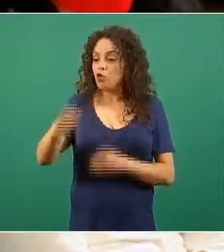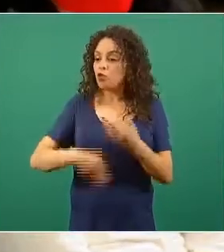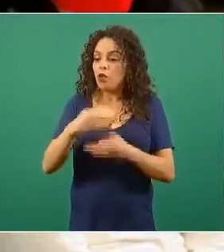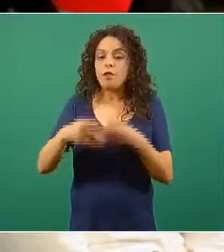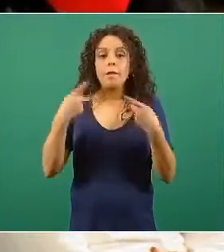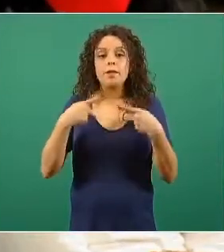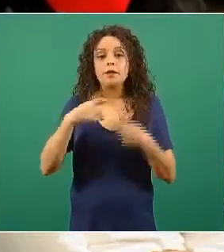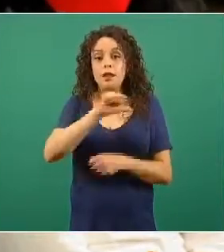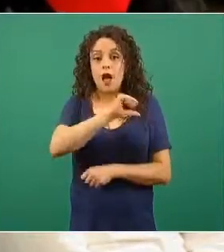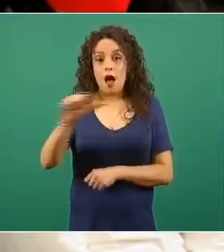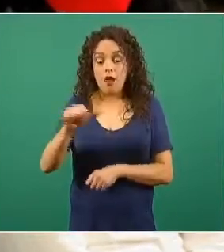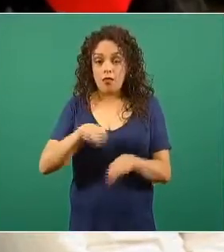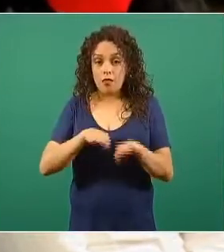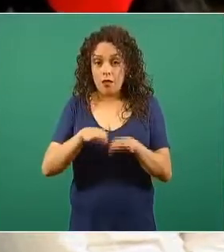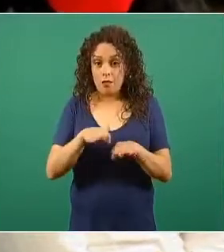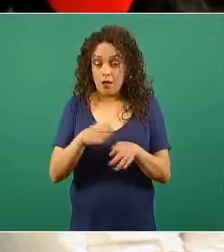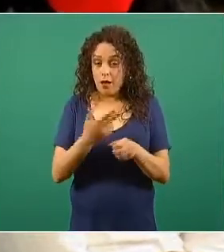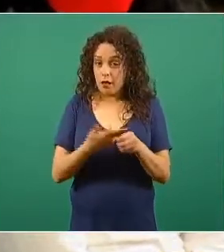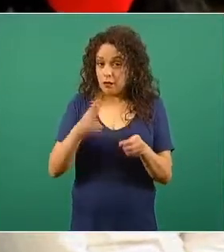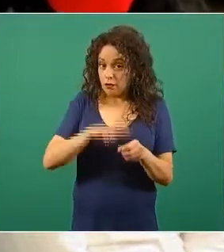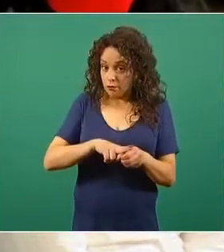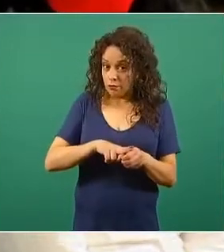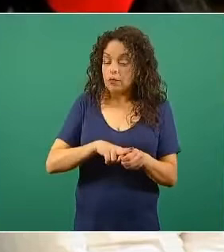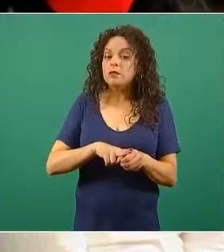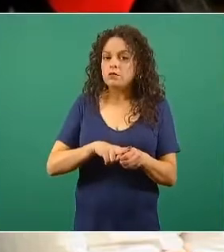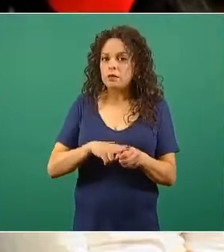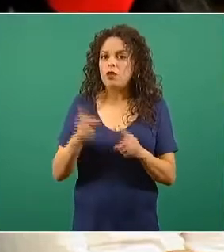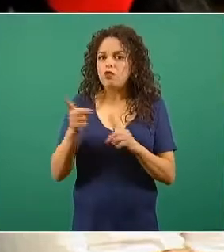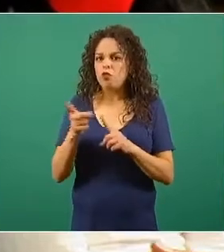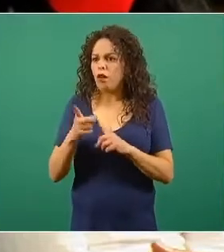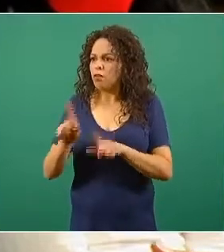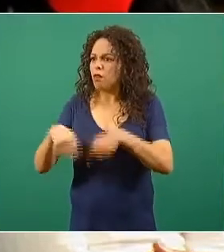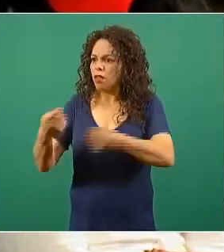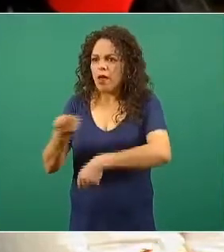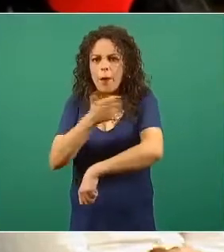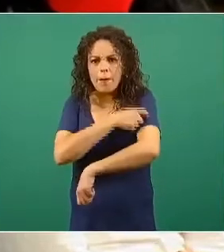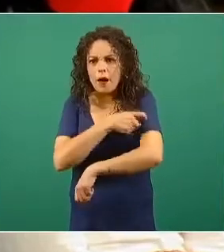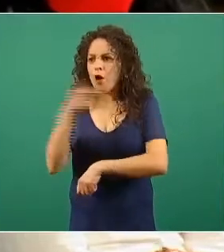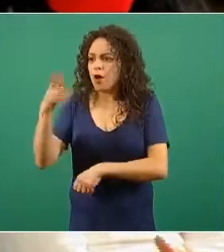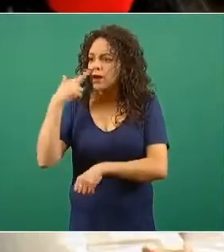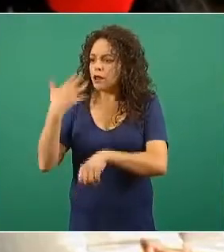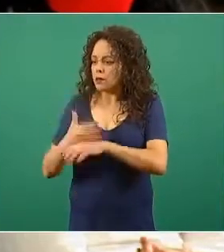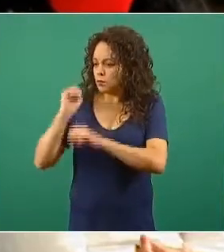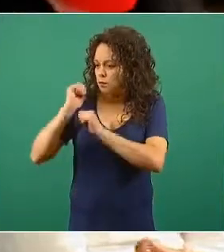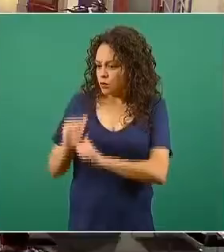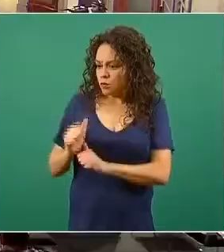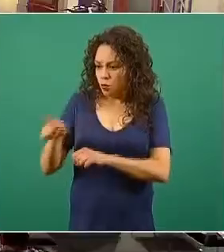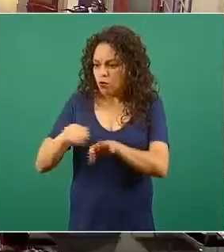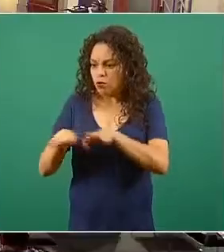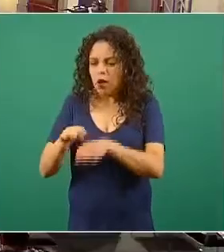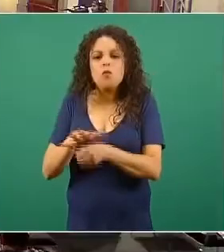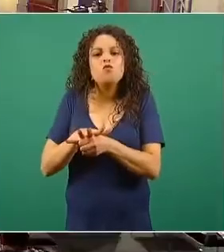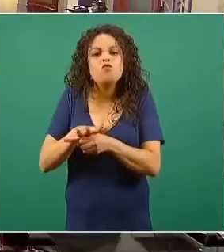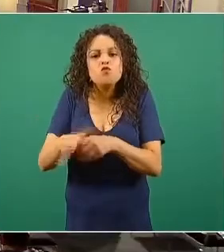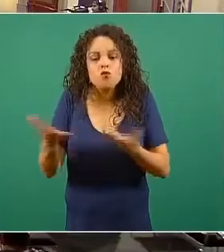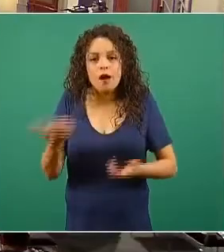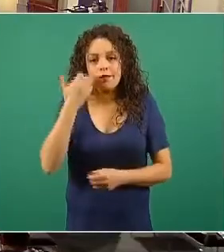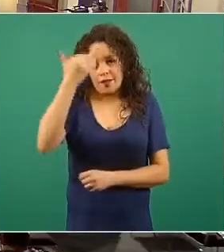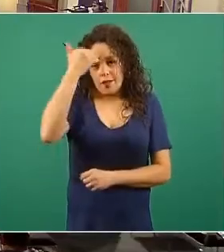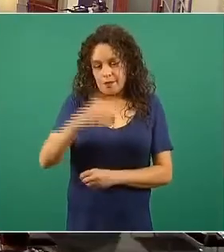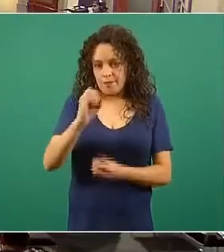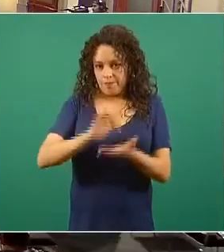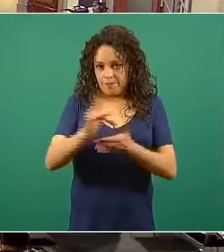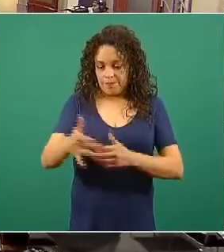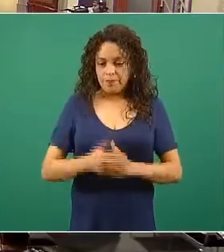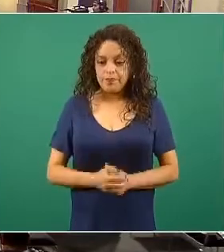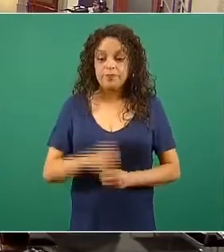personal médico, en dónde se les puso la vacuna y cuál es su cargo y la función que están desempeñando. Muchas gracias. Muchas gracias